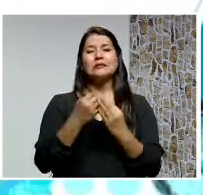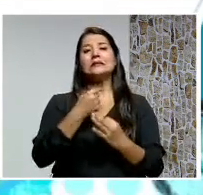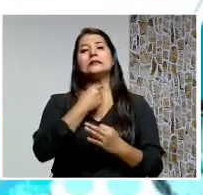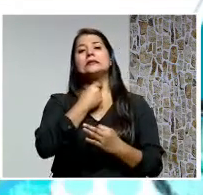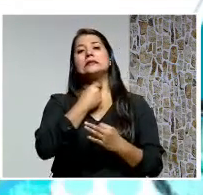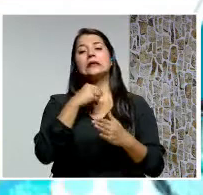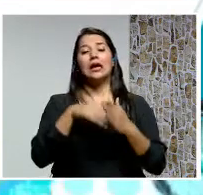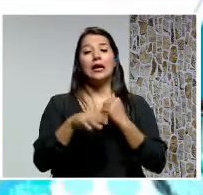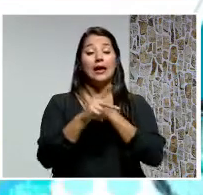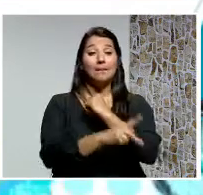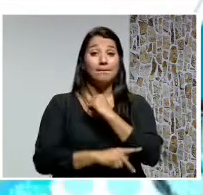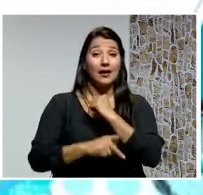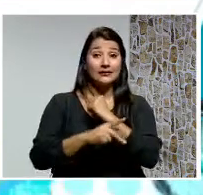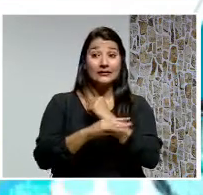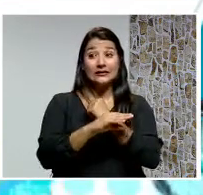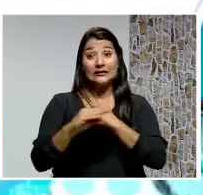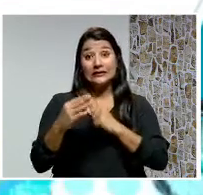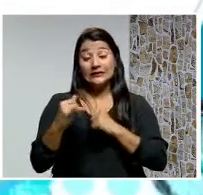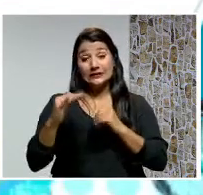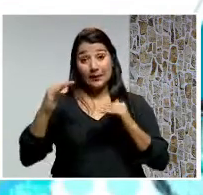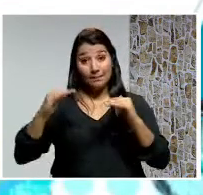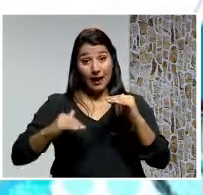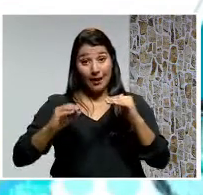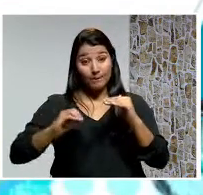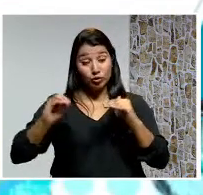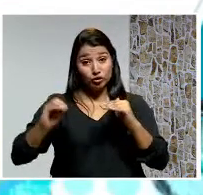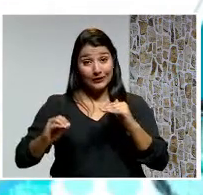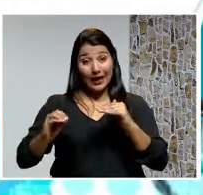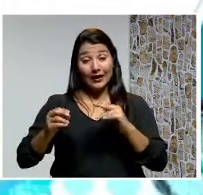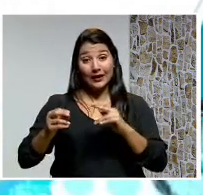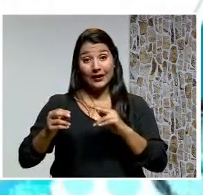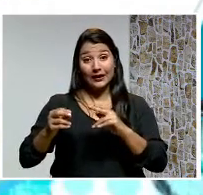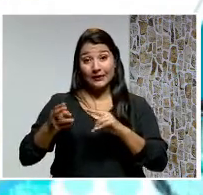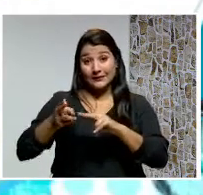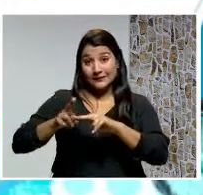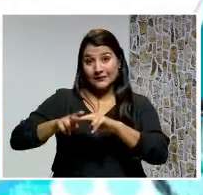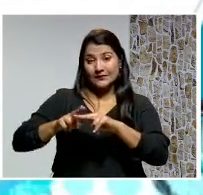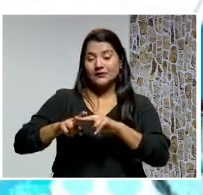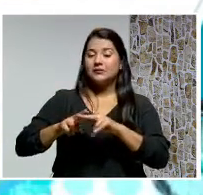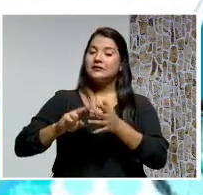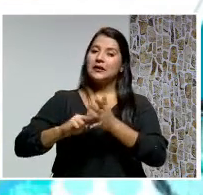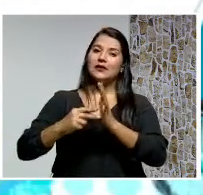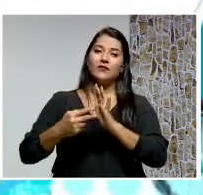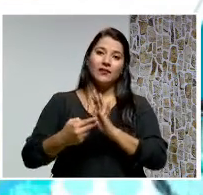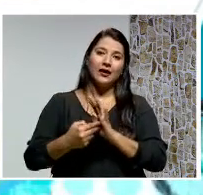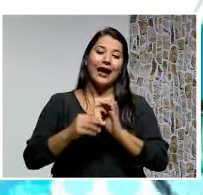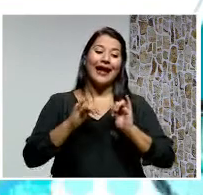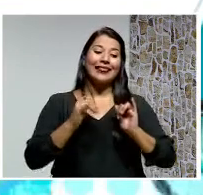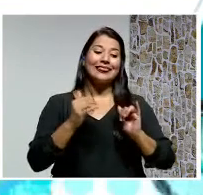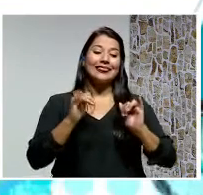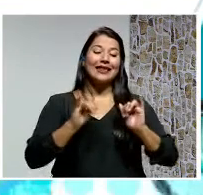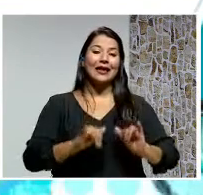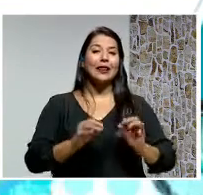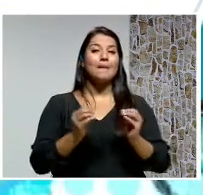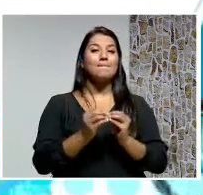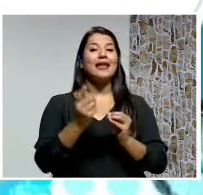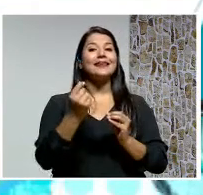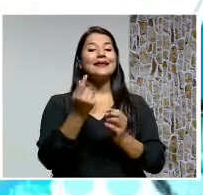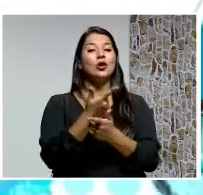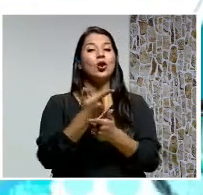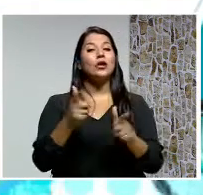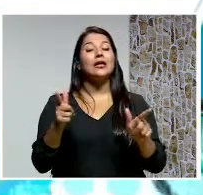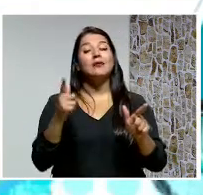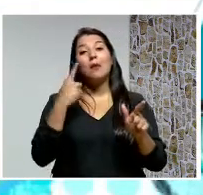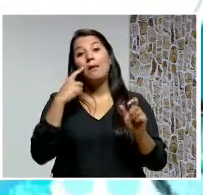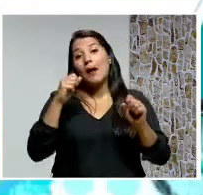una reducción en las tasas de interés pues significará liberarles liquidez para que puedan aumentar su consumo y